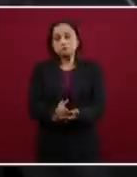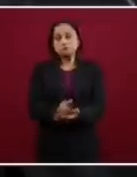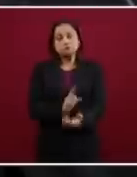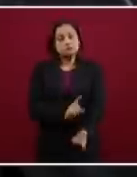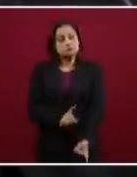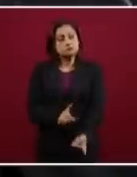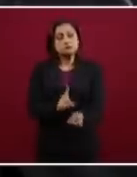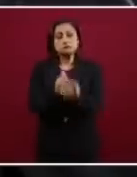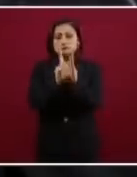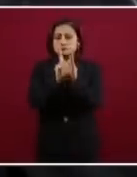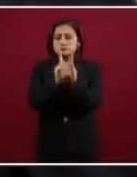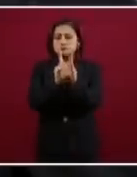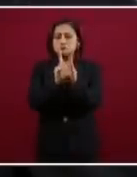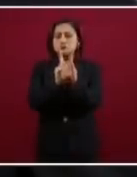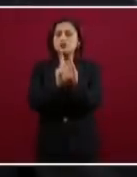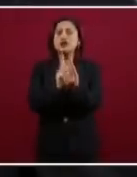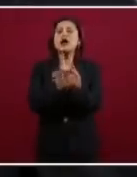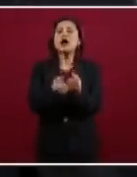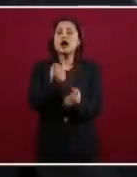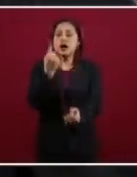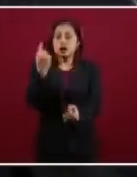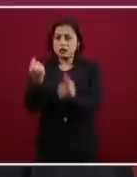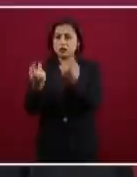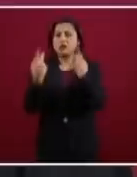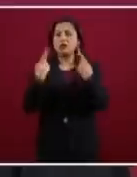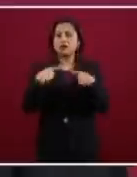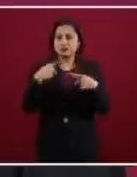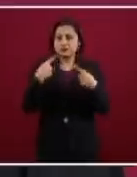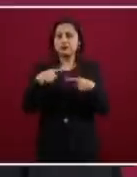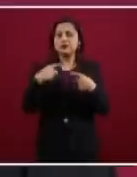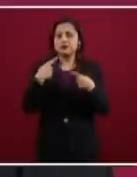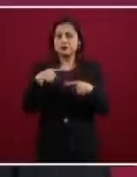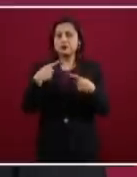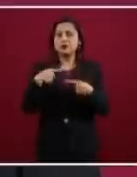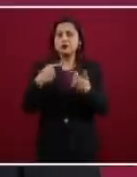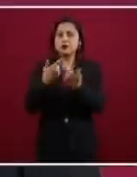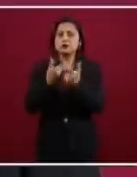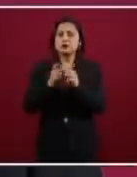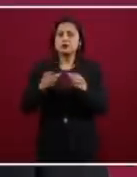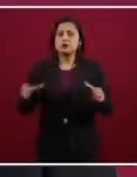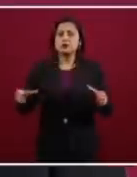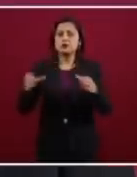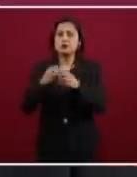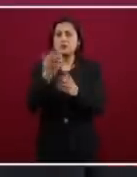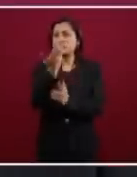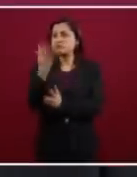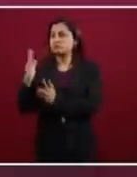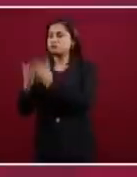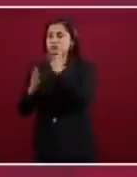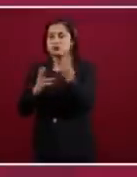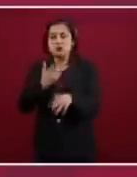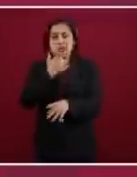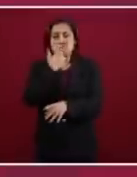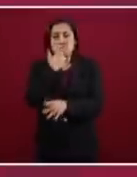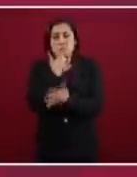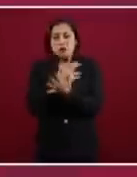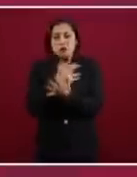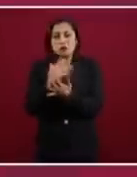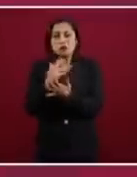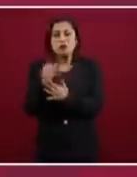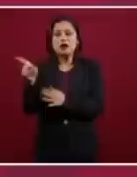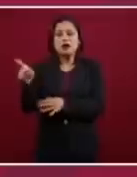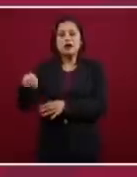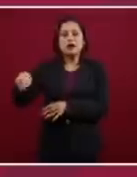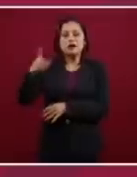activos de las organizaciones ambientalistas que me dicen que sembrando